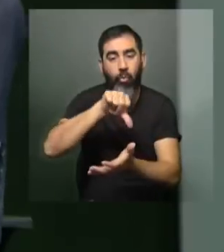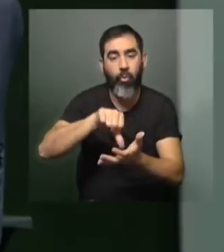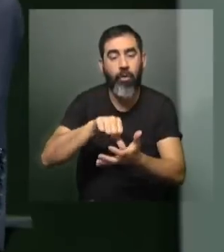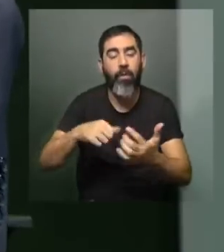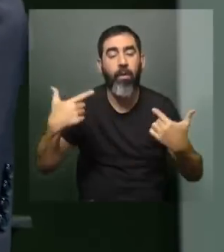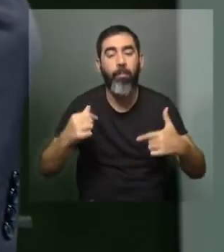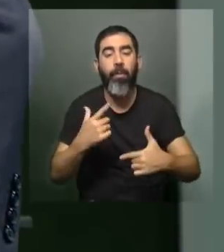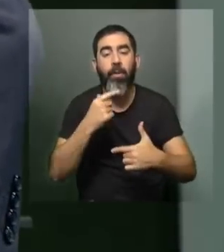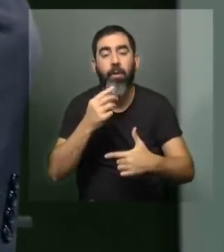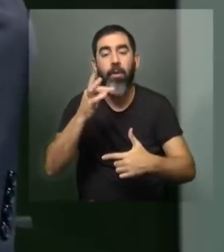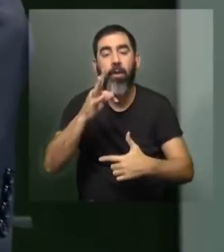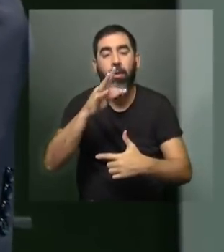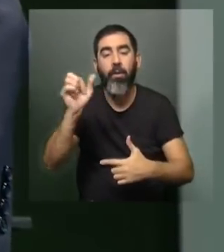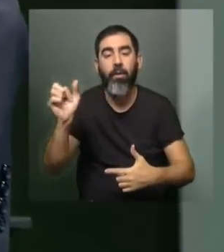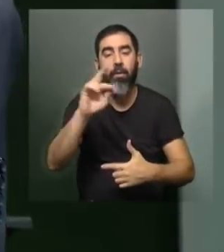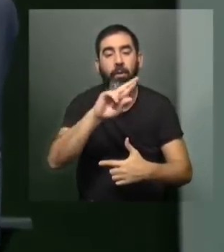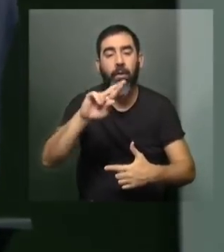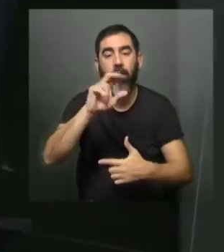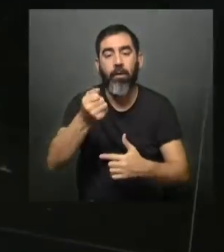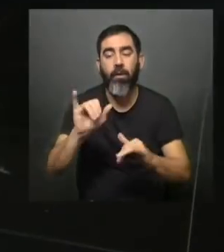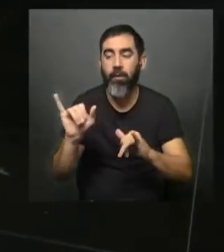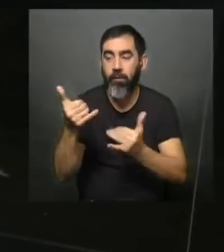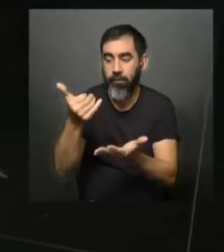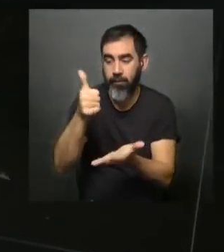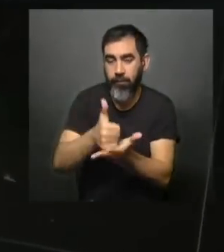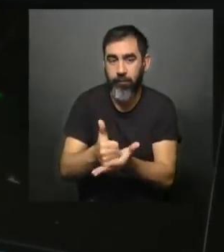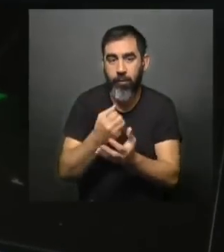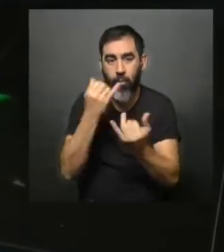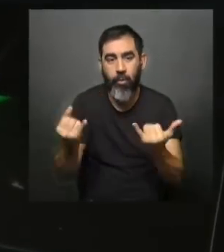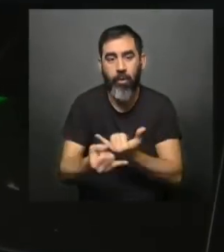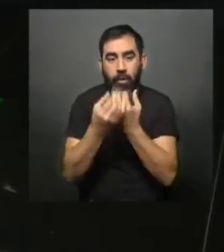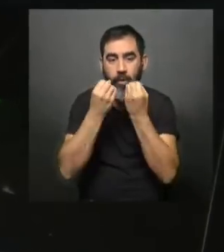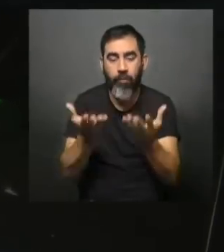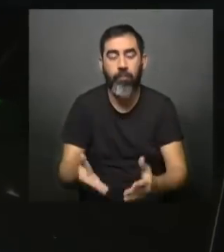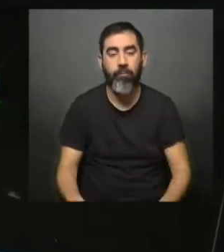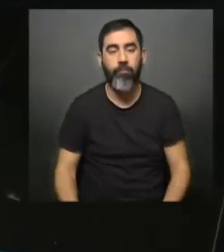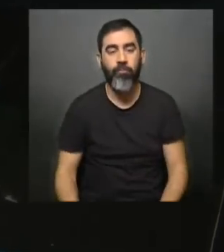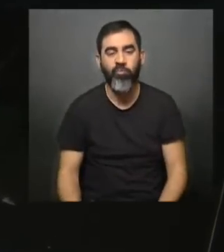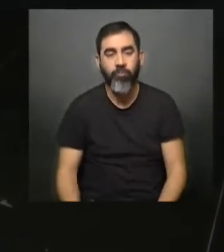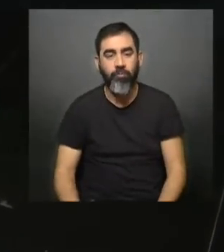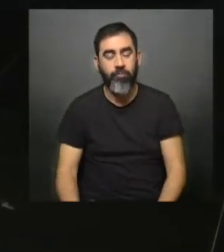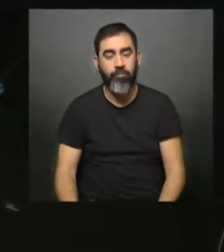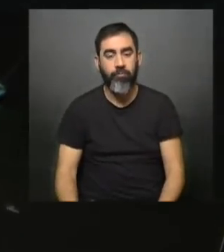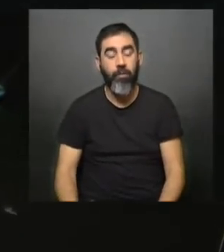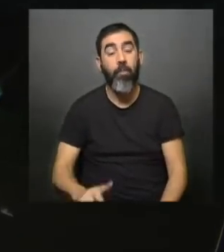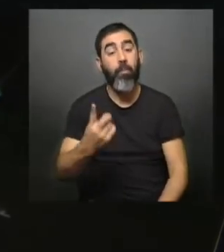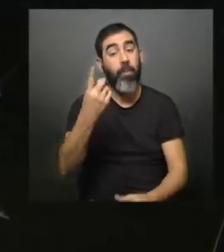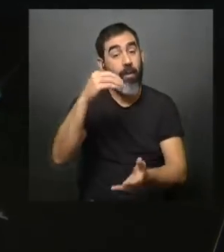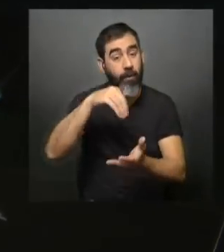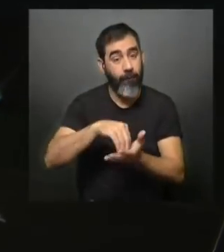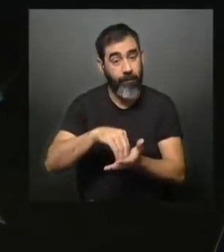del interior Matías Terra quien ya está con nosotros Matías Qué tal Buen día Bienvenido Buenos días un placer un placer que esté con nosotros por acá primera vez